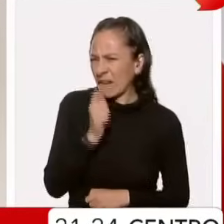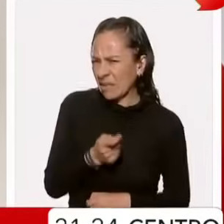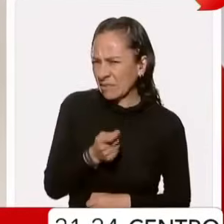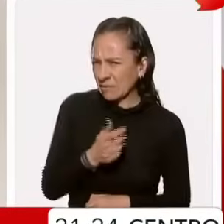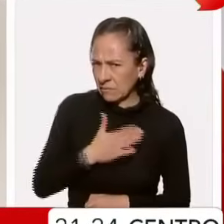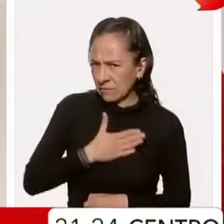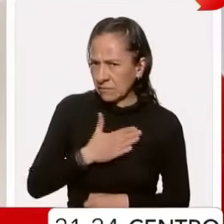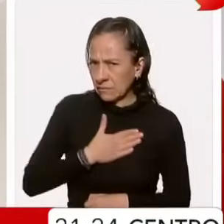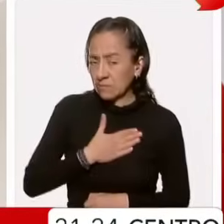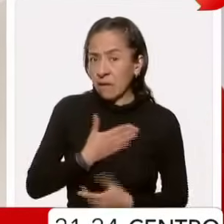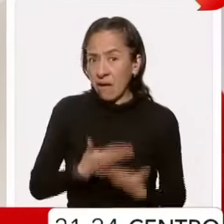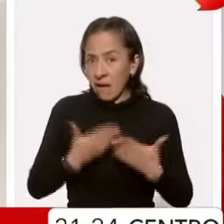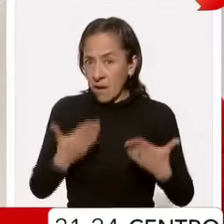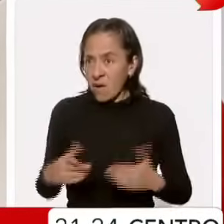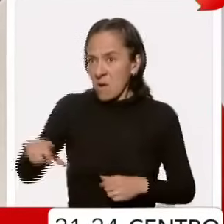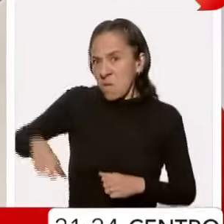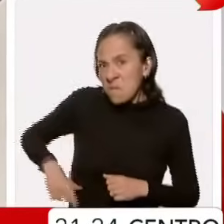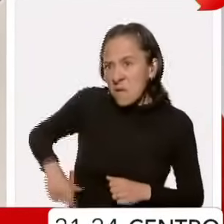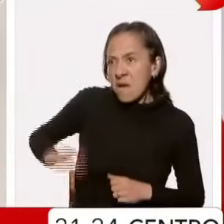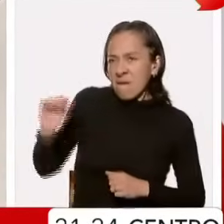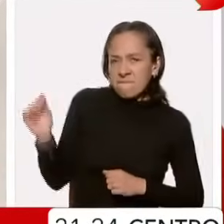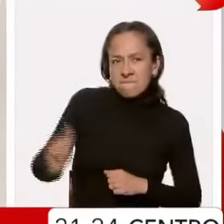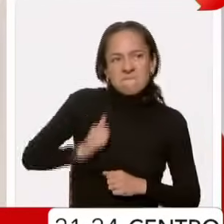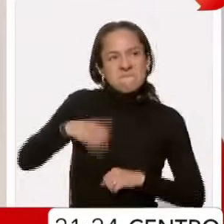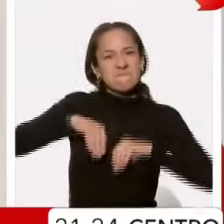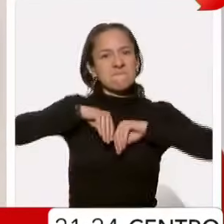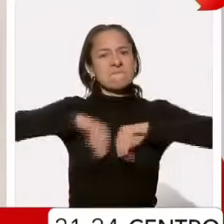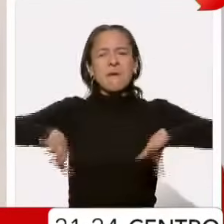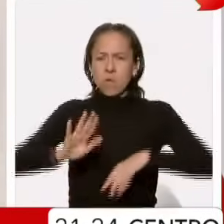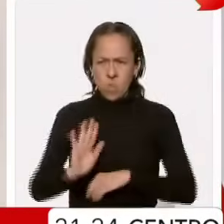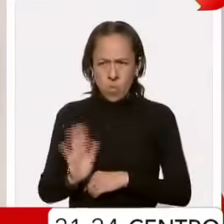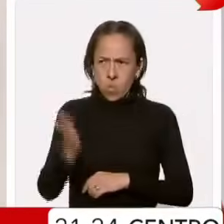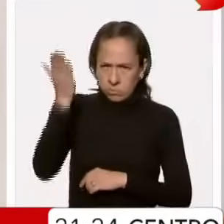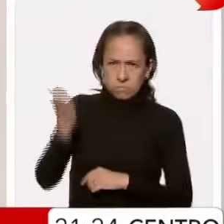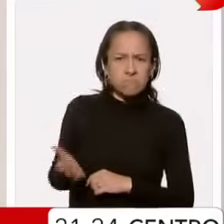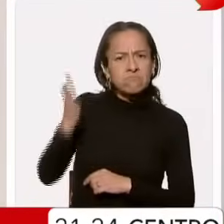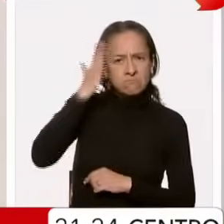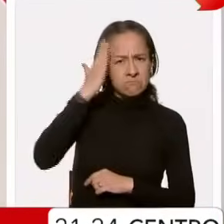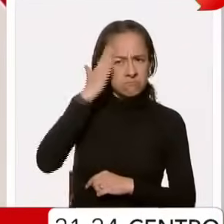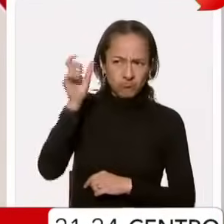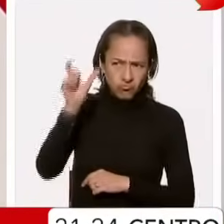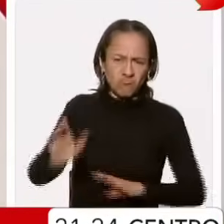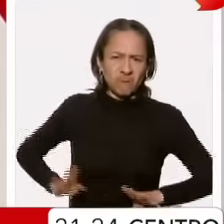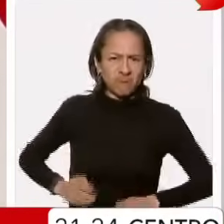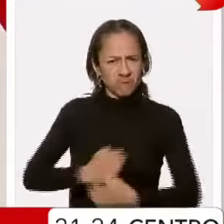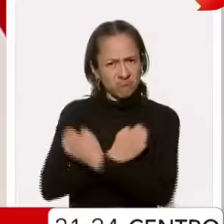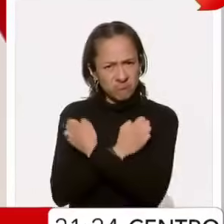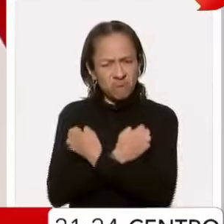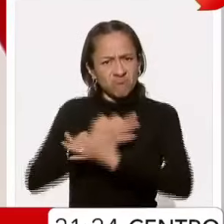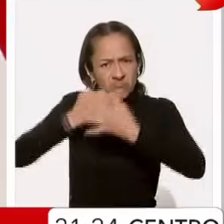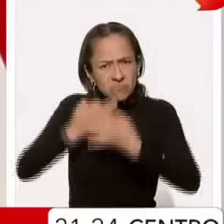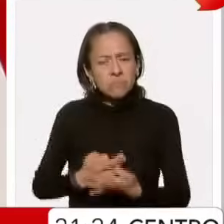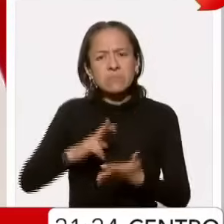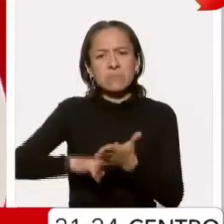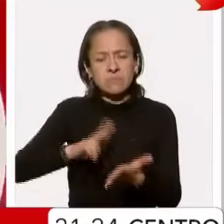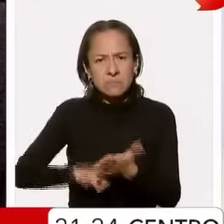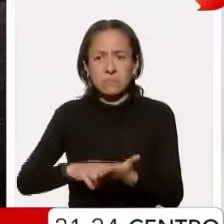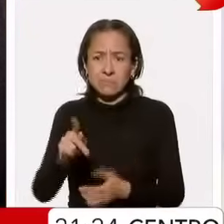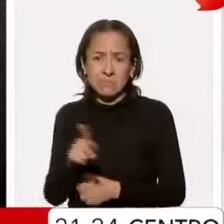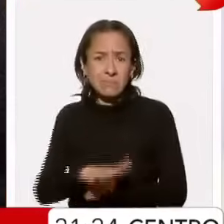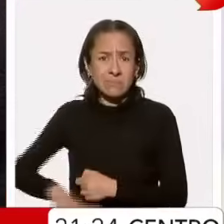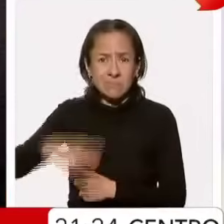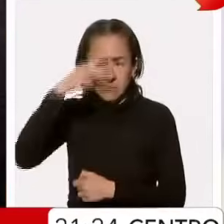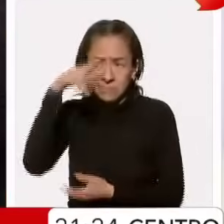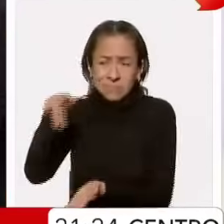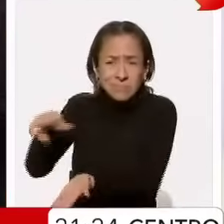una campaña de Estado, sino que tenemos un liderazgo con una autoridad moral y con una autoridad política y con un respaldo popular impresionante,